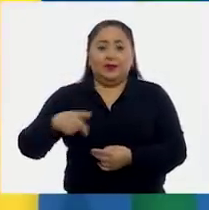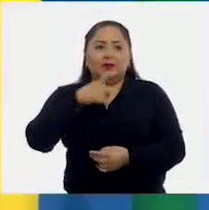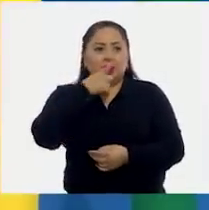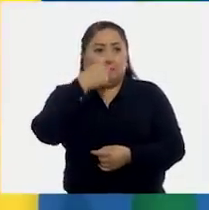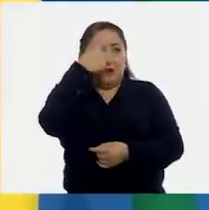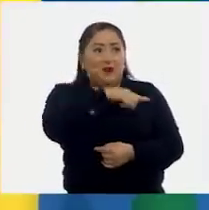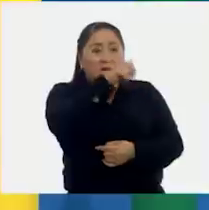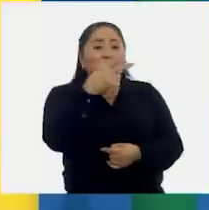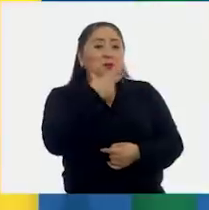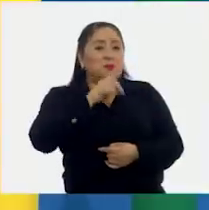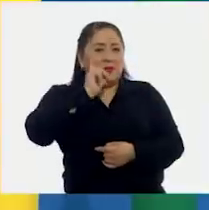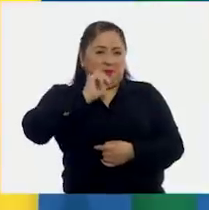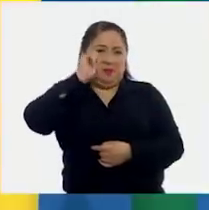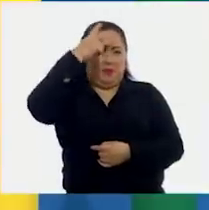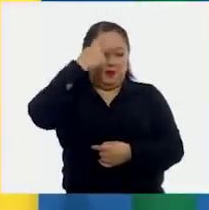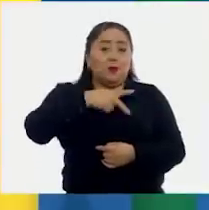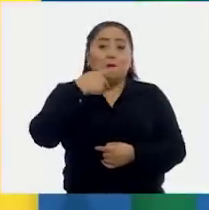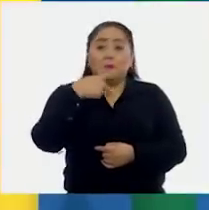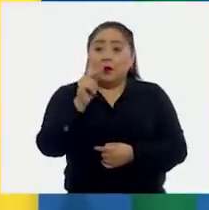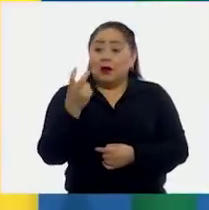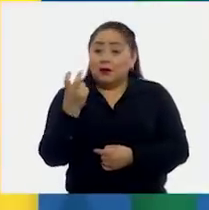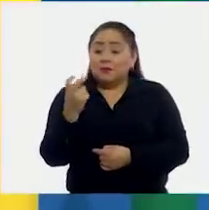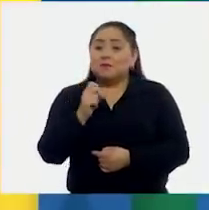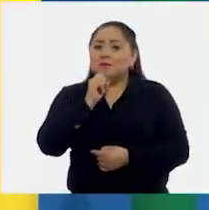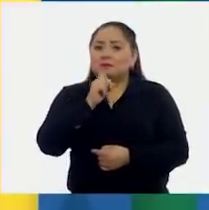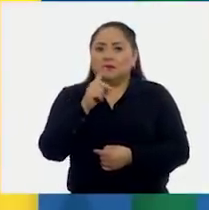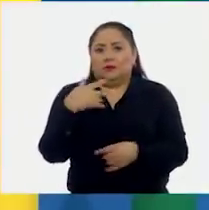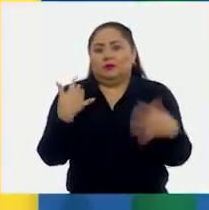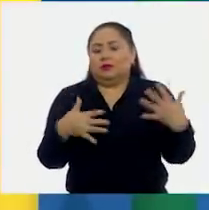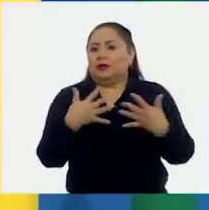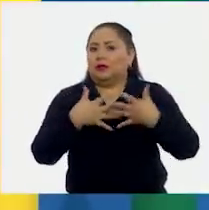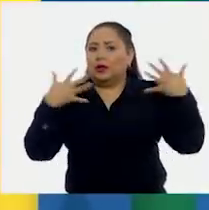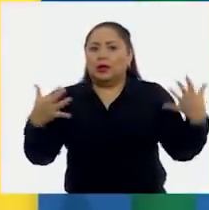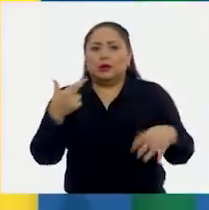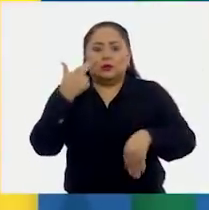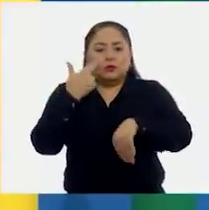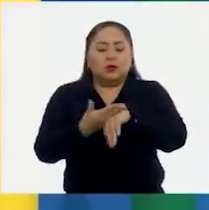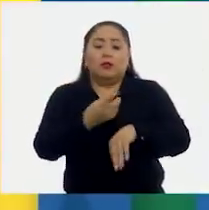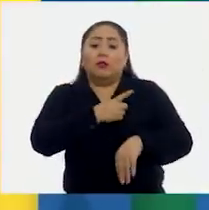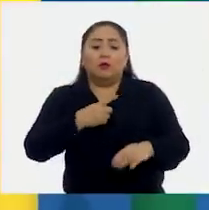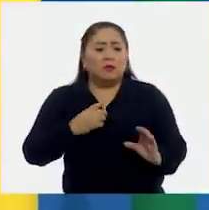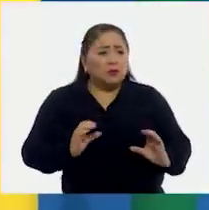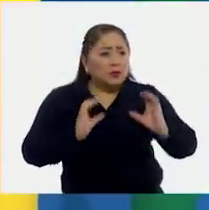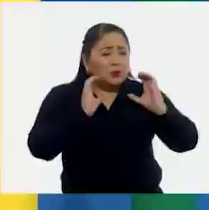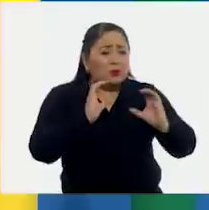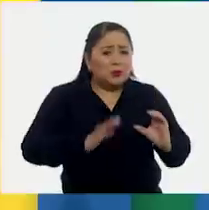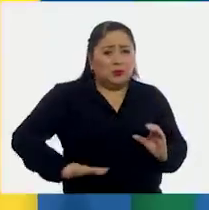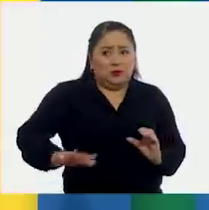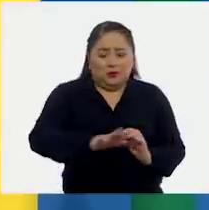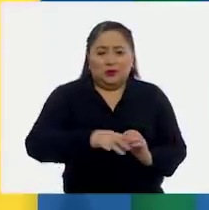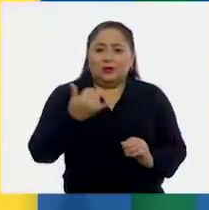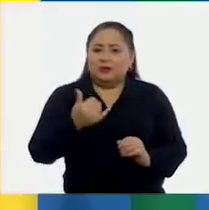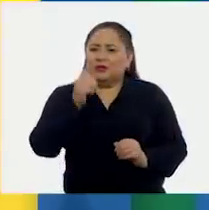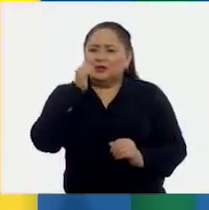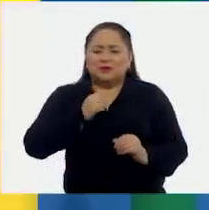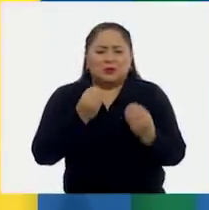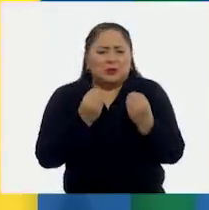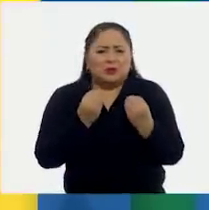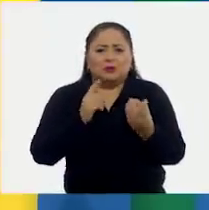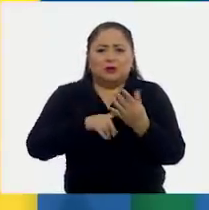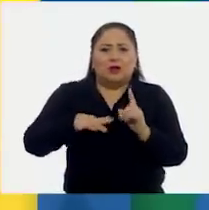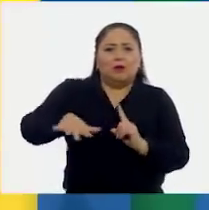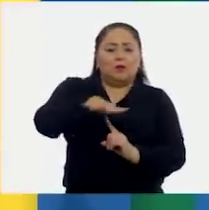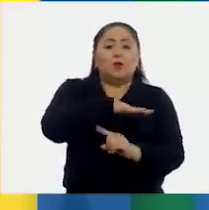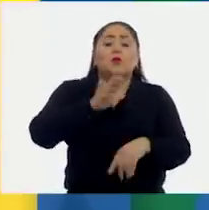mexicanas y mexicanos! Así es. Pero eso también presenta una gran responsabilidad. Debemos proteger lo que tenemos y cuidar muchísimo el